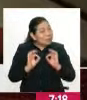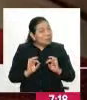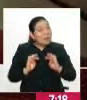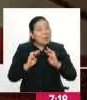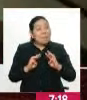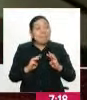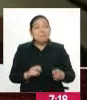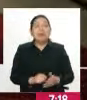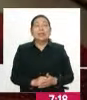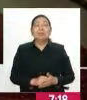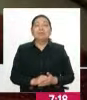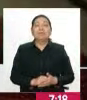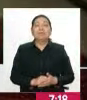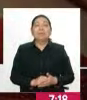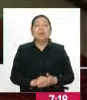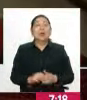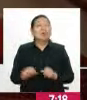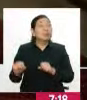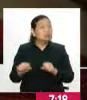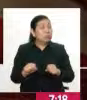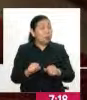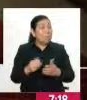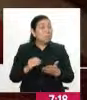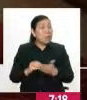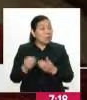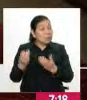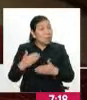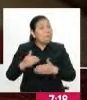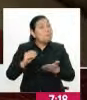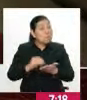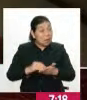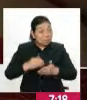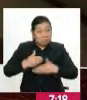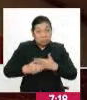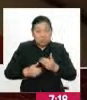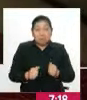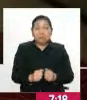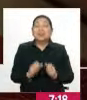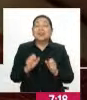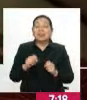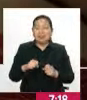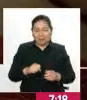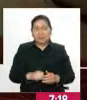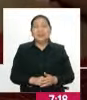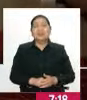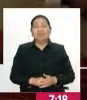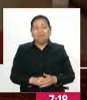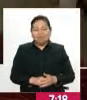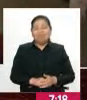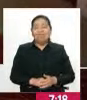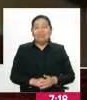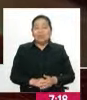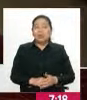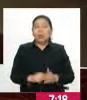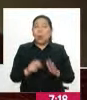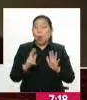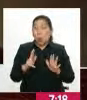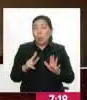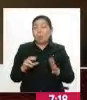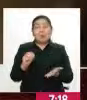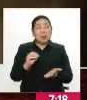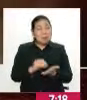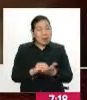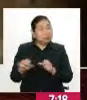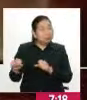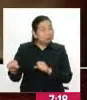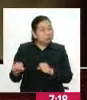Perfecto. ¿Las réplicas, hay información sobre eso? ¿Nos puede ayudar con sí, eso? Sí. Hemos registrado 8 réplicas, de